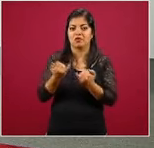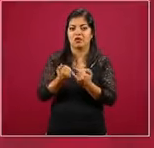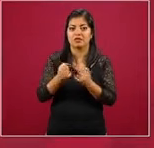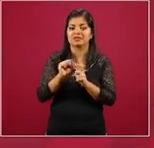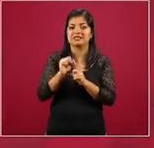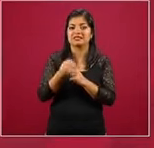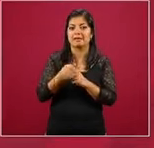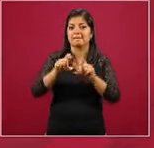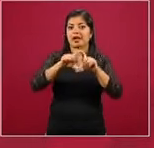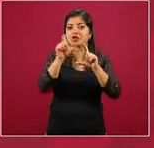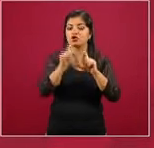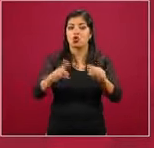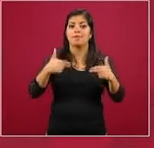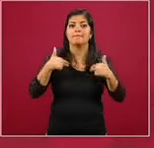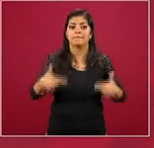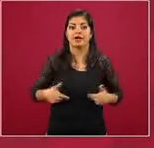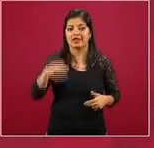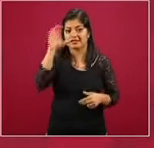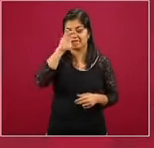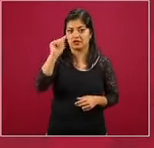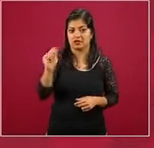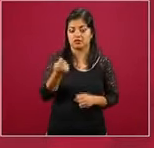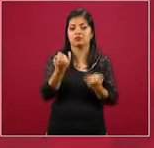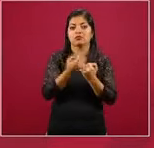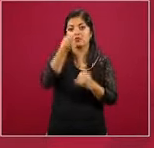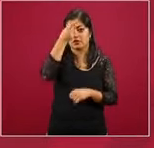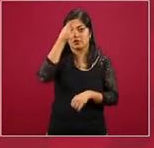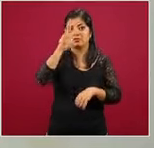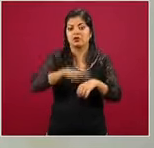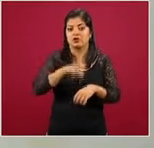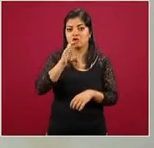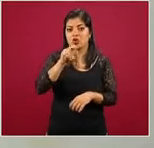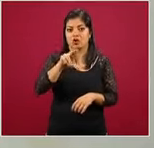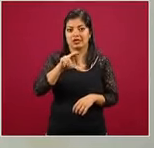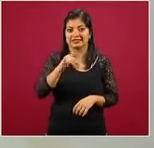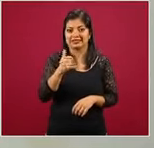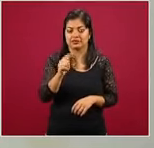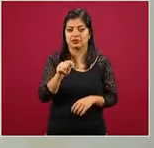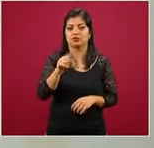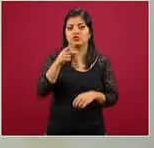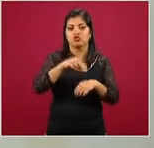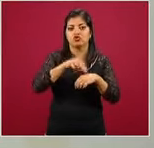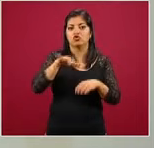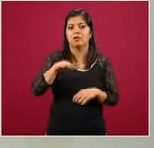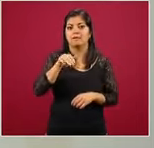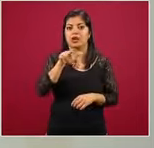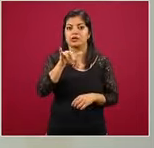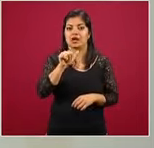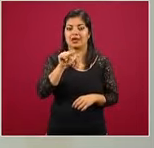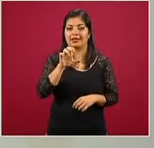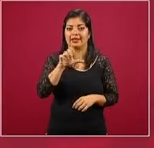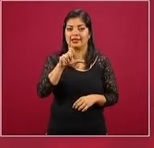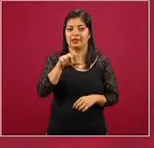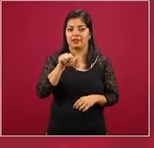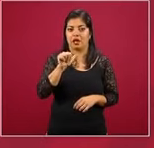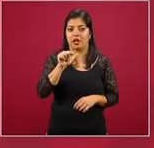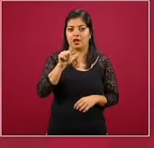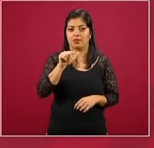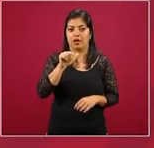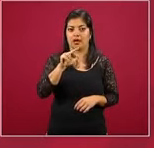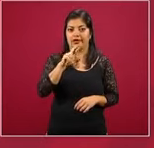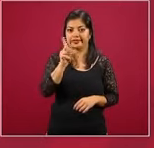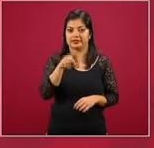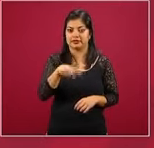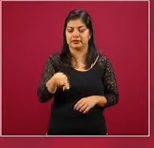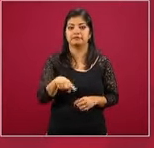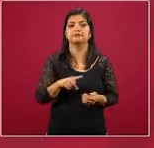Ciencia y Tecnología y por supuesto a la directora general de CONACYT, la doctora Marilena Álvarez Builla. Entonces, este portal de